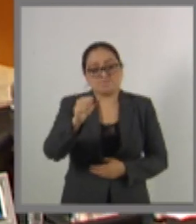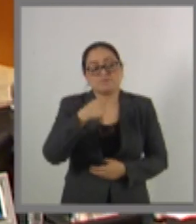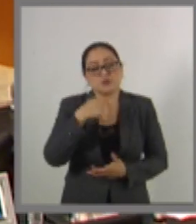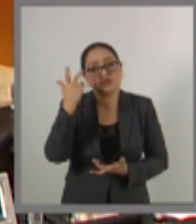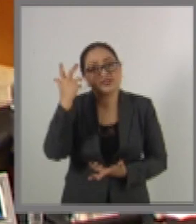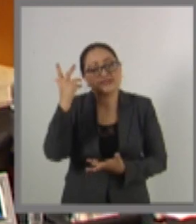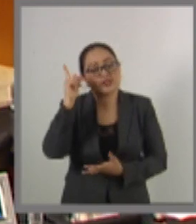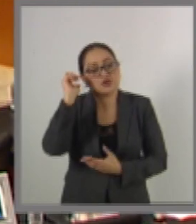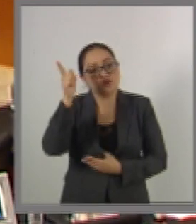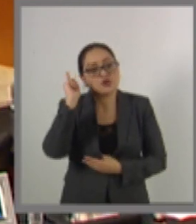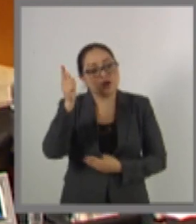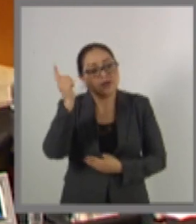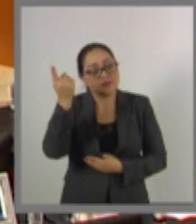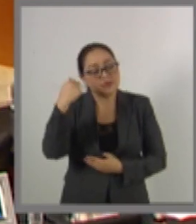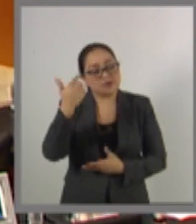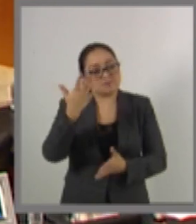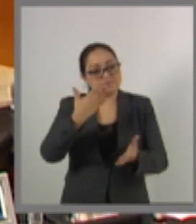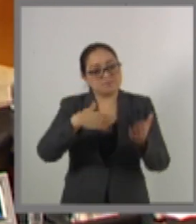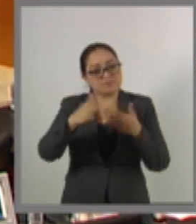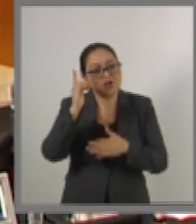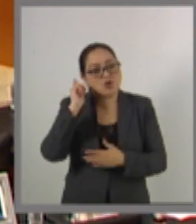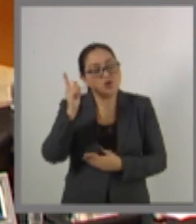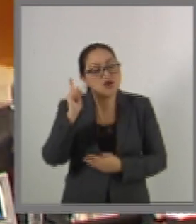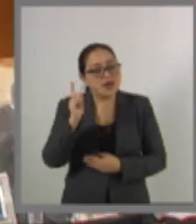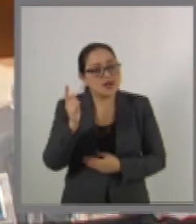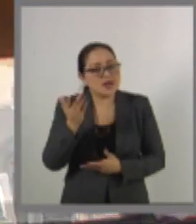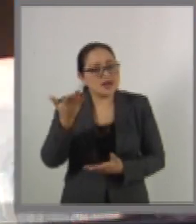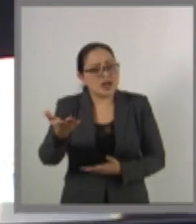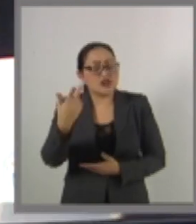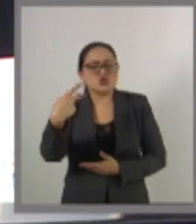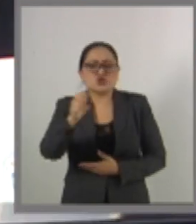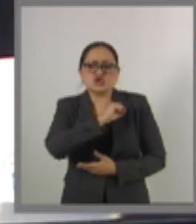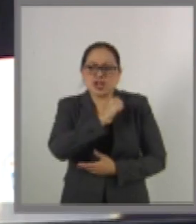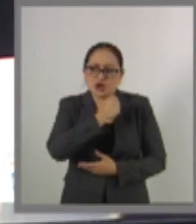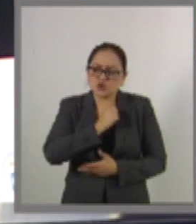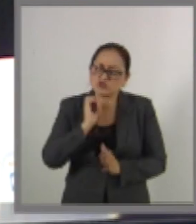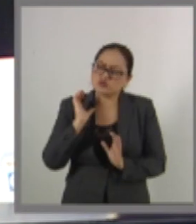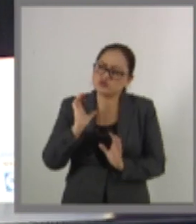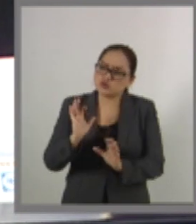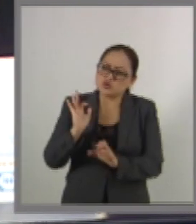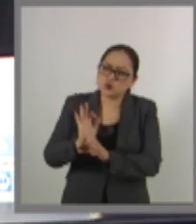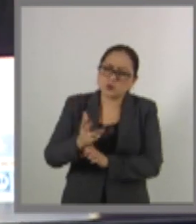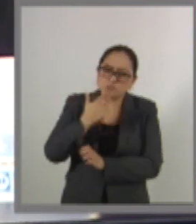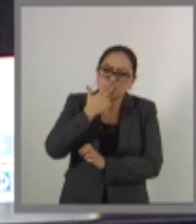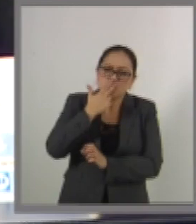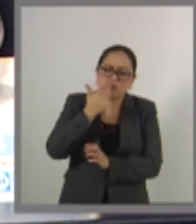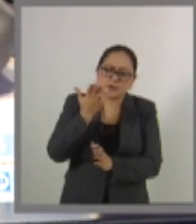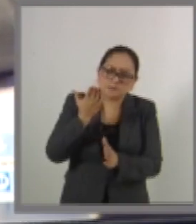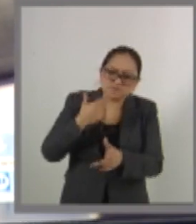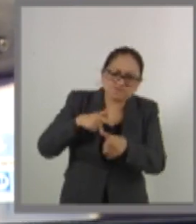lo mejor en sus aspiraciones, que cuide su salud y adelante.